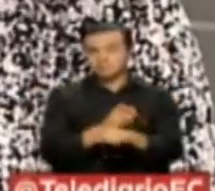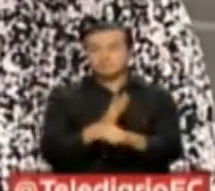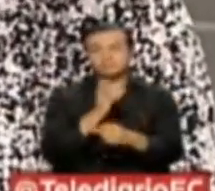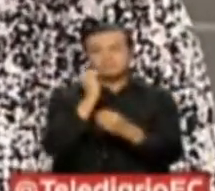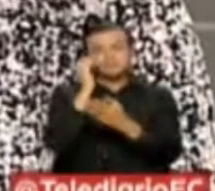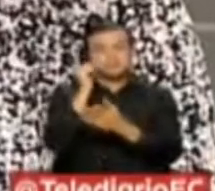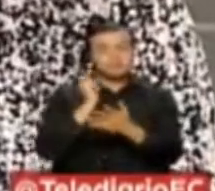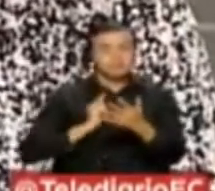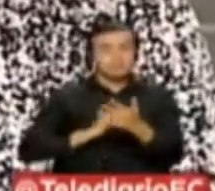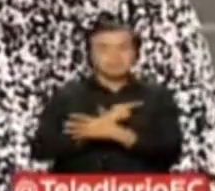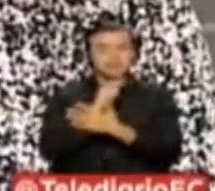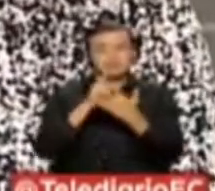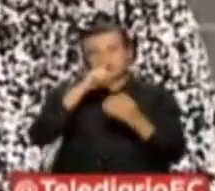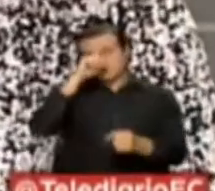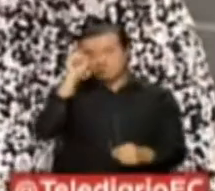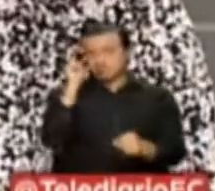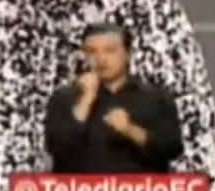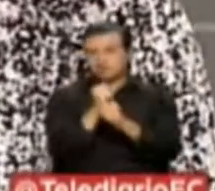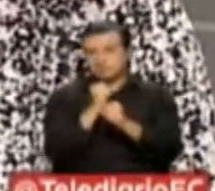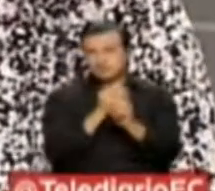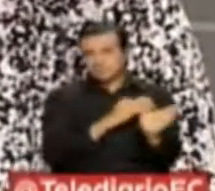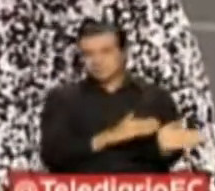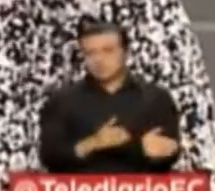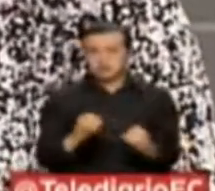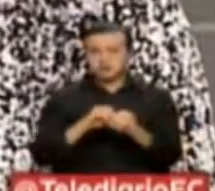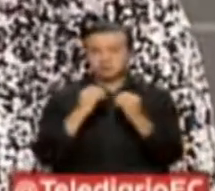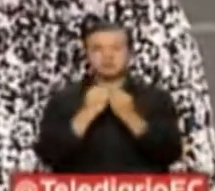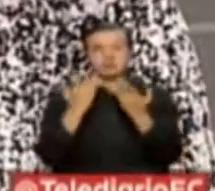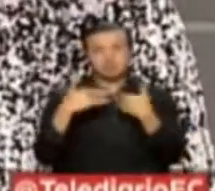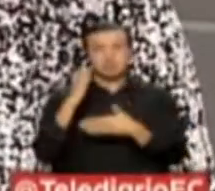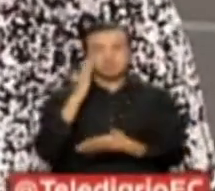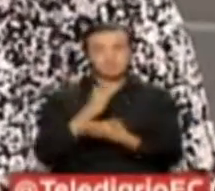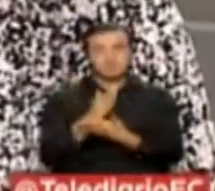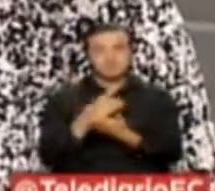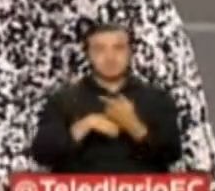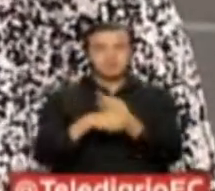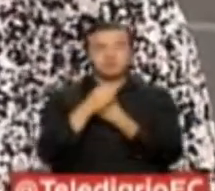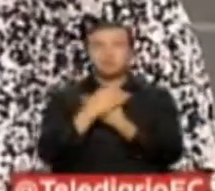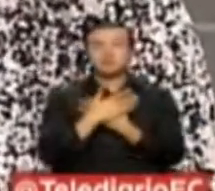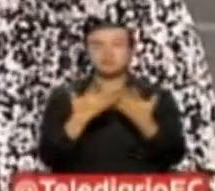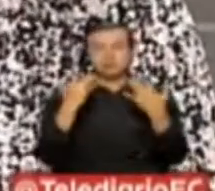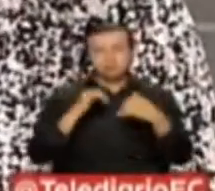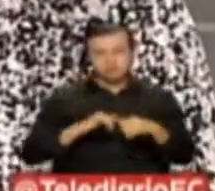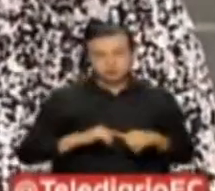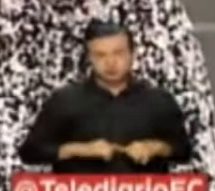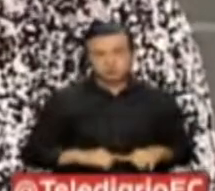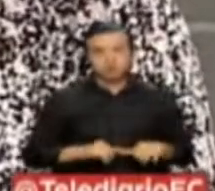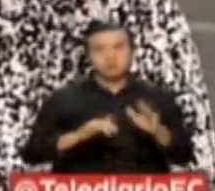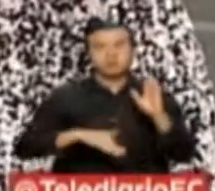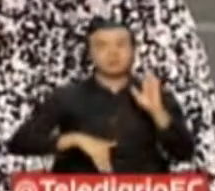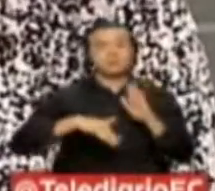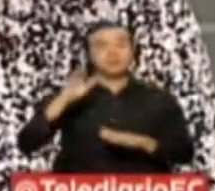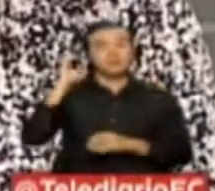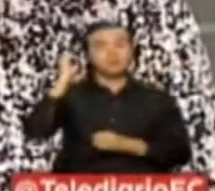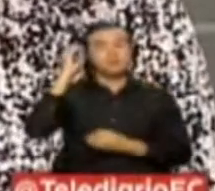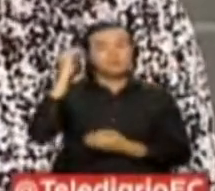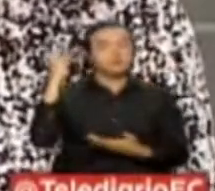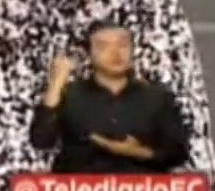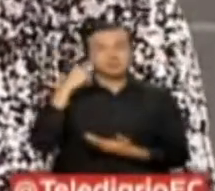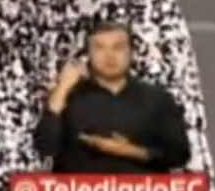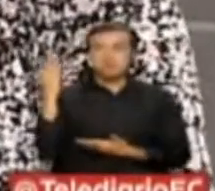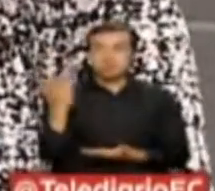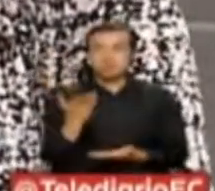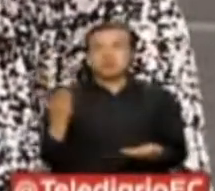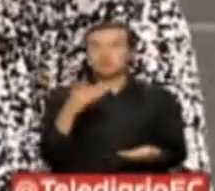darnos a conocer detalles del trabajo que viene realizando este organismo nos vamos a una pausa al regresar continuaremos con más información estará